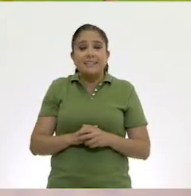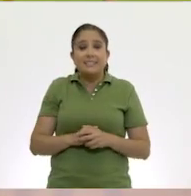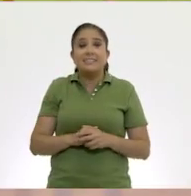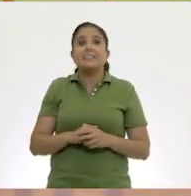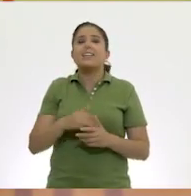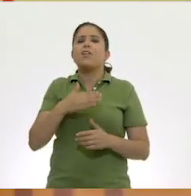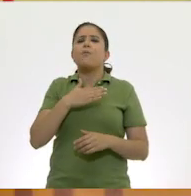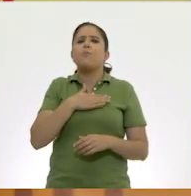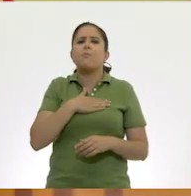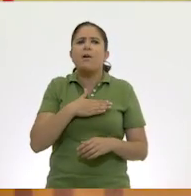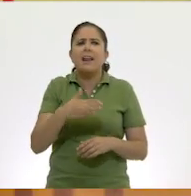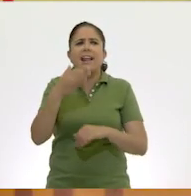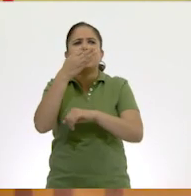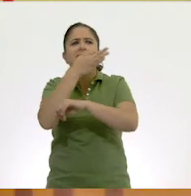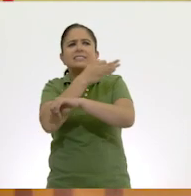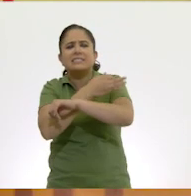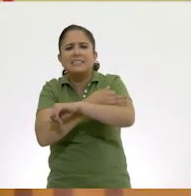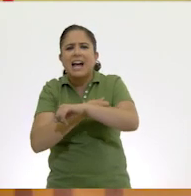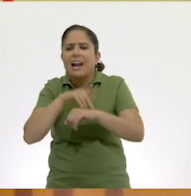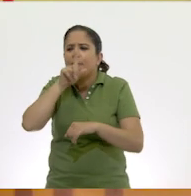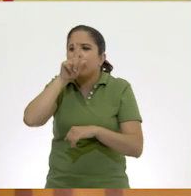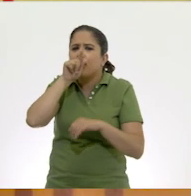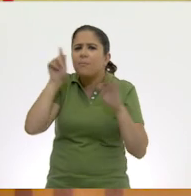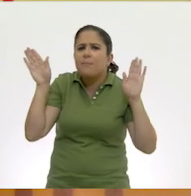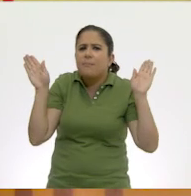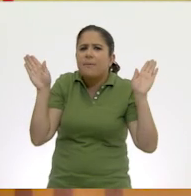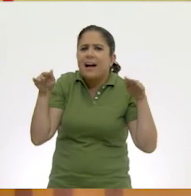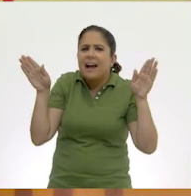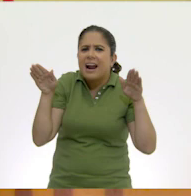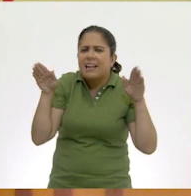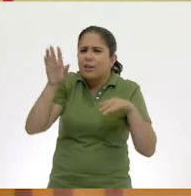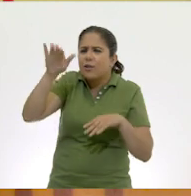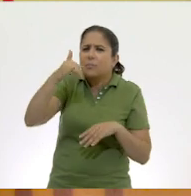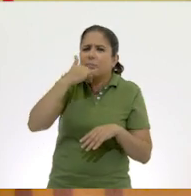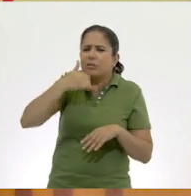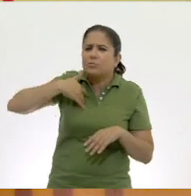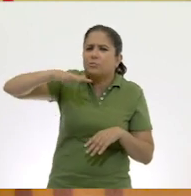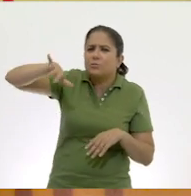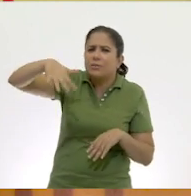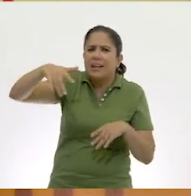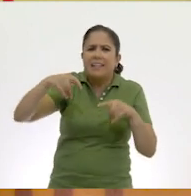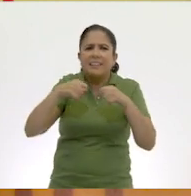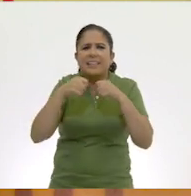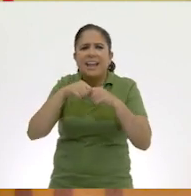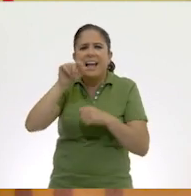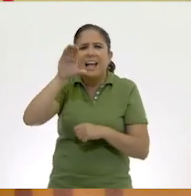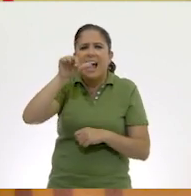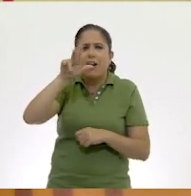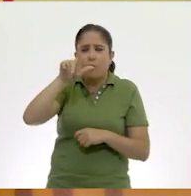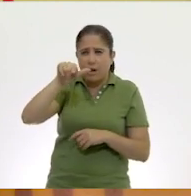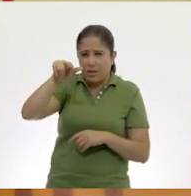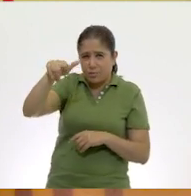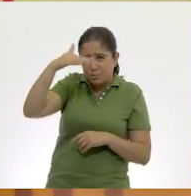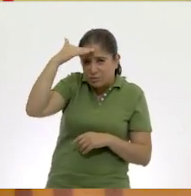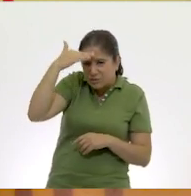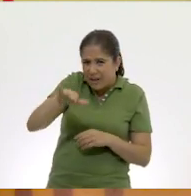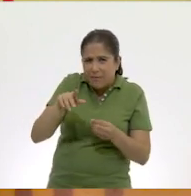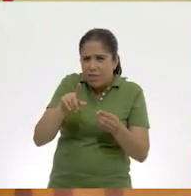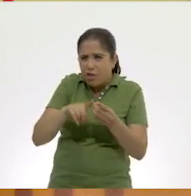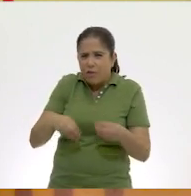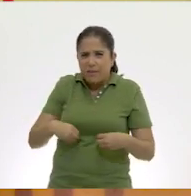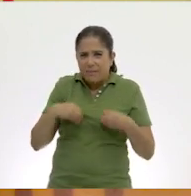buenas tardes señor pajarito estoy buscando a mi tía carola usted sabe en dónde